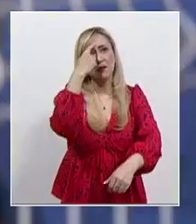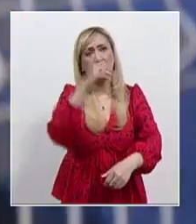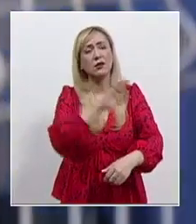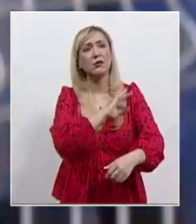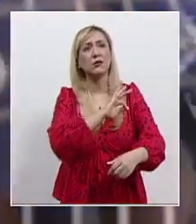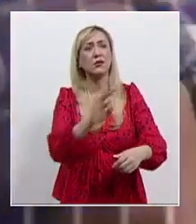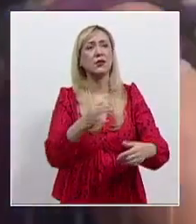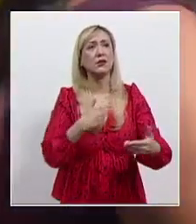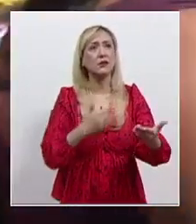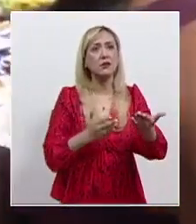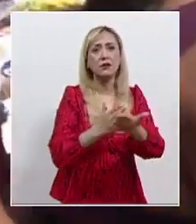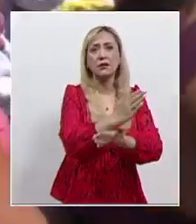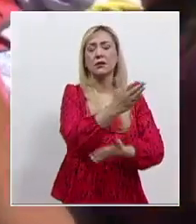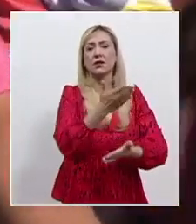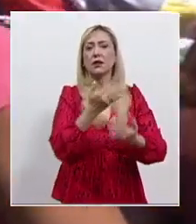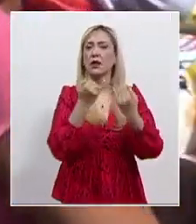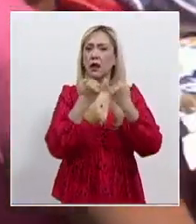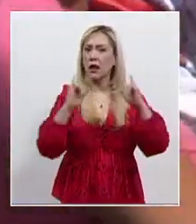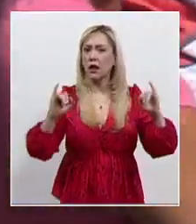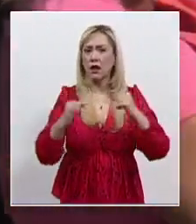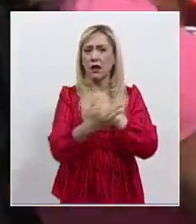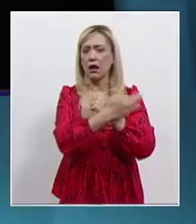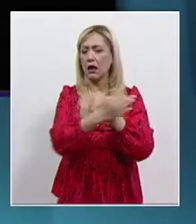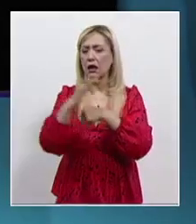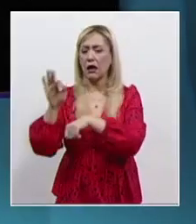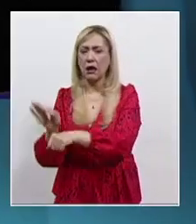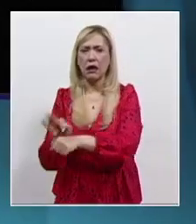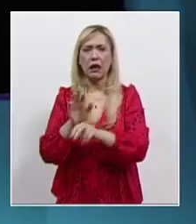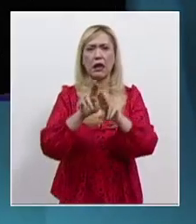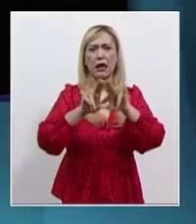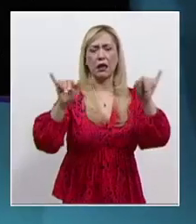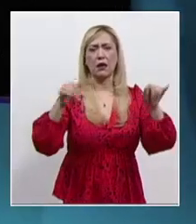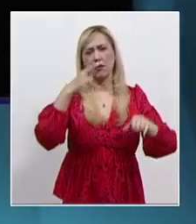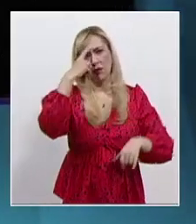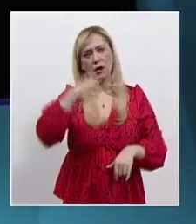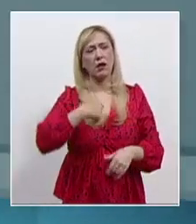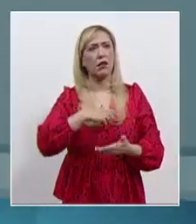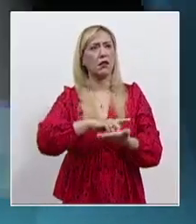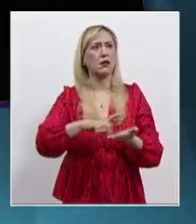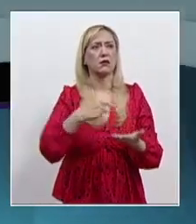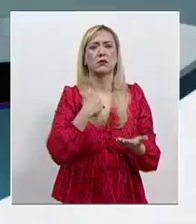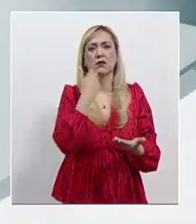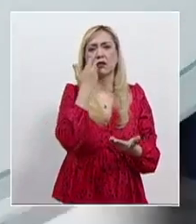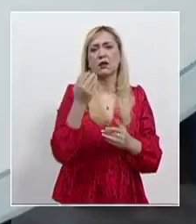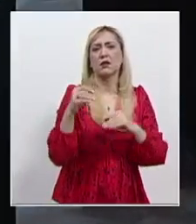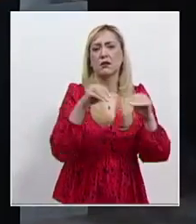tribunal independiente e imparcial con el fin de defender sus derechos.